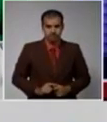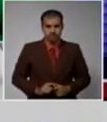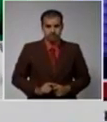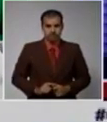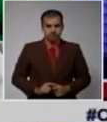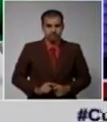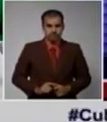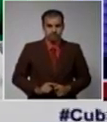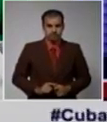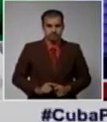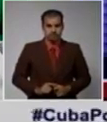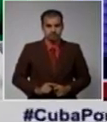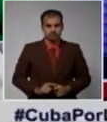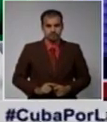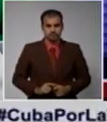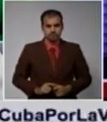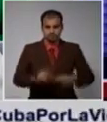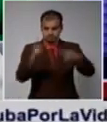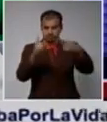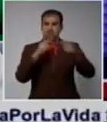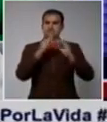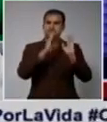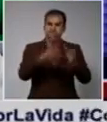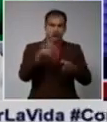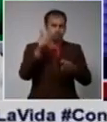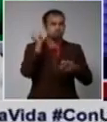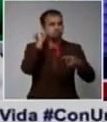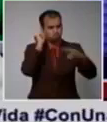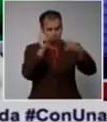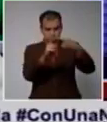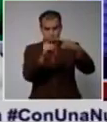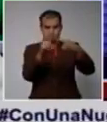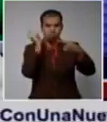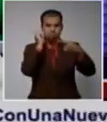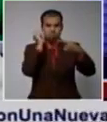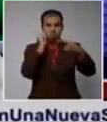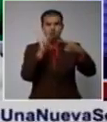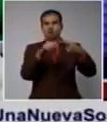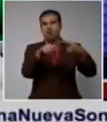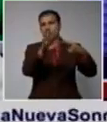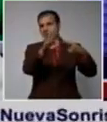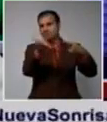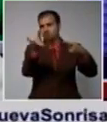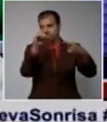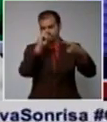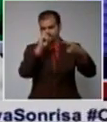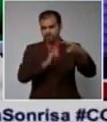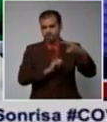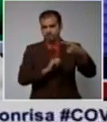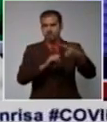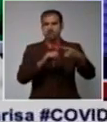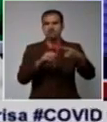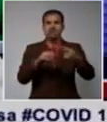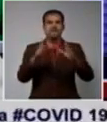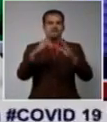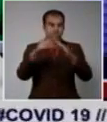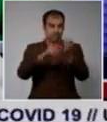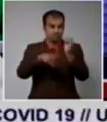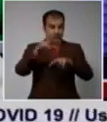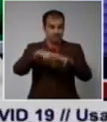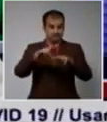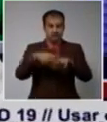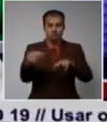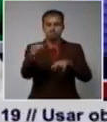Fallece en nuestro país una señora de 89 del municipio Centro Habana, aquí en La Habana,